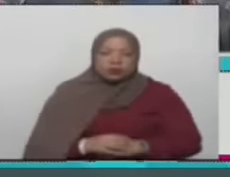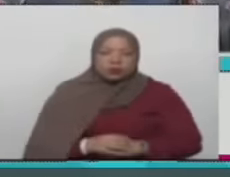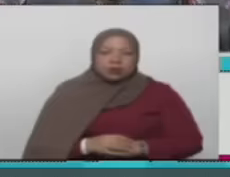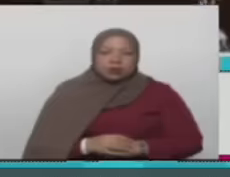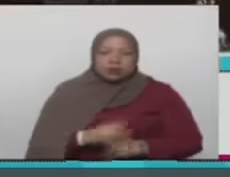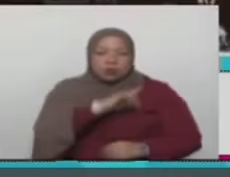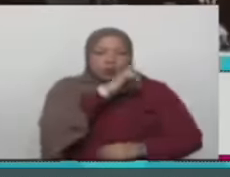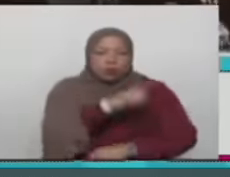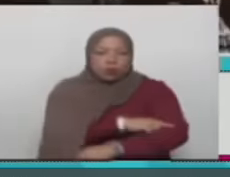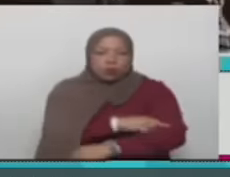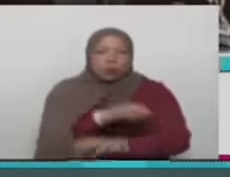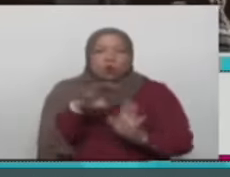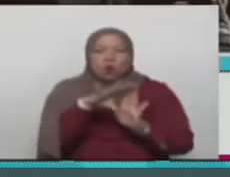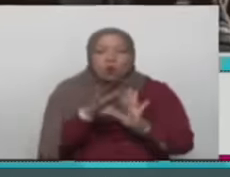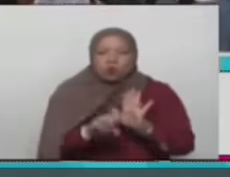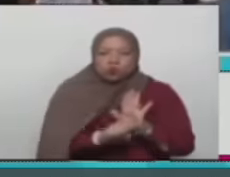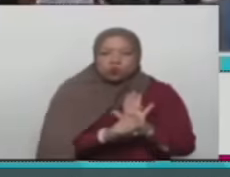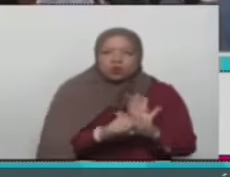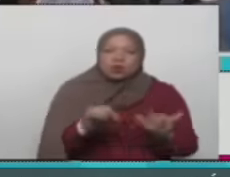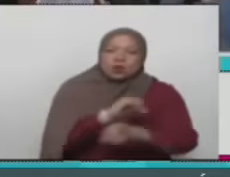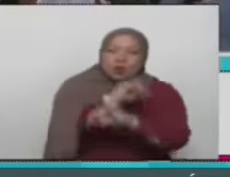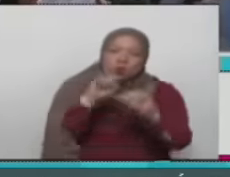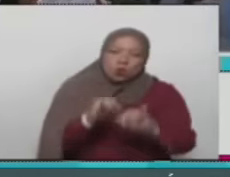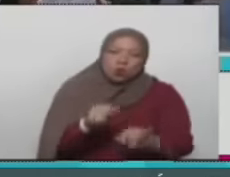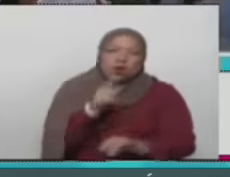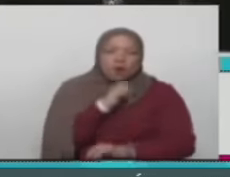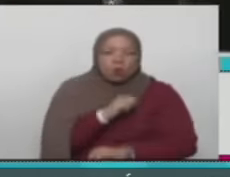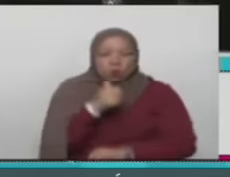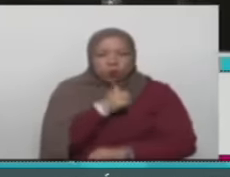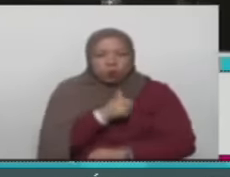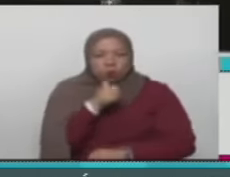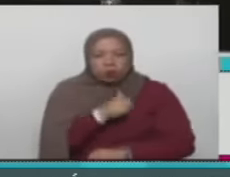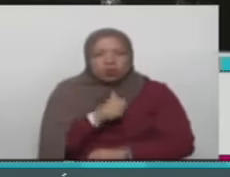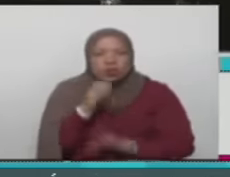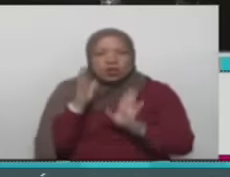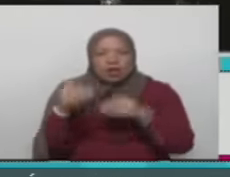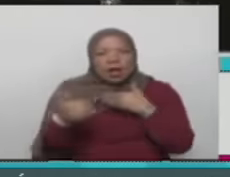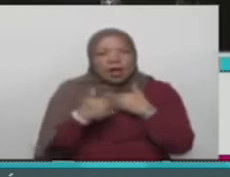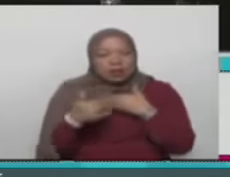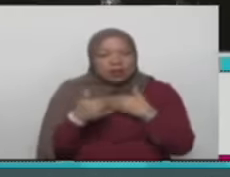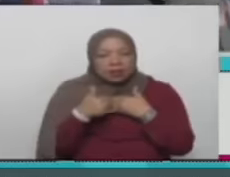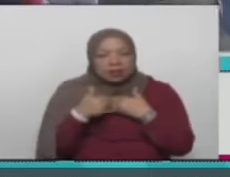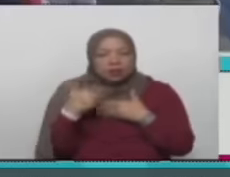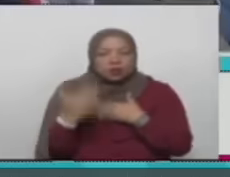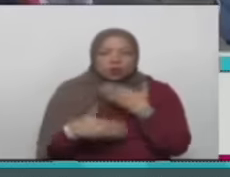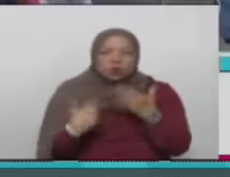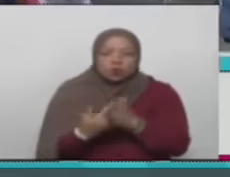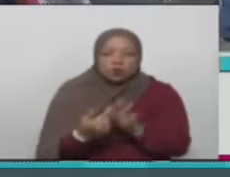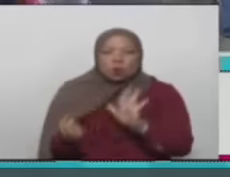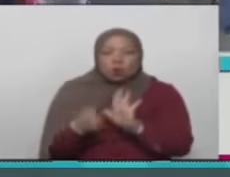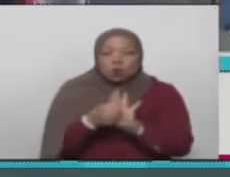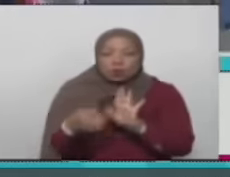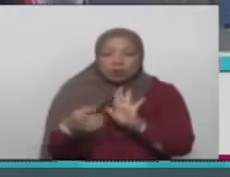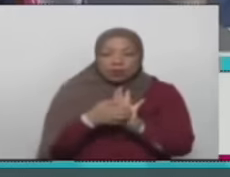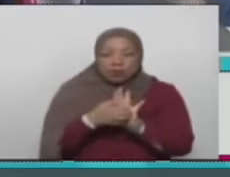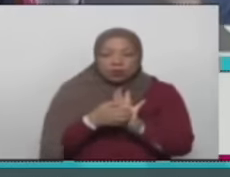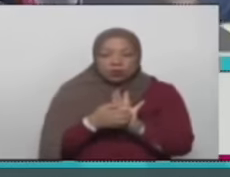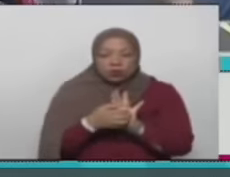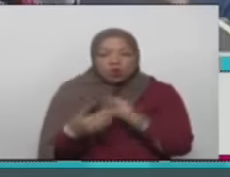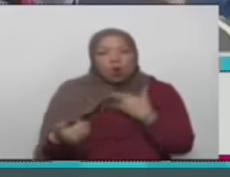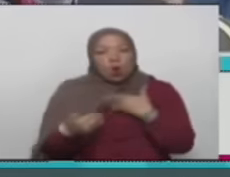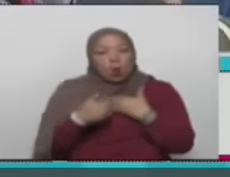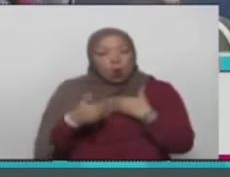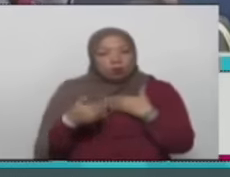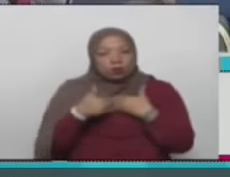poderoso que esta Constitución ha soportado atentados, intentos de golpe de Estado,